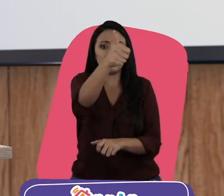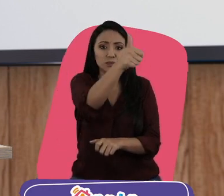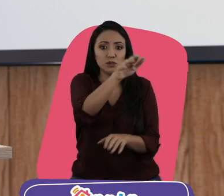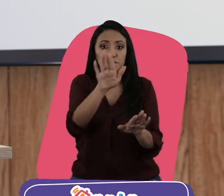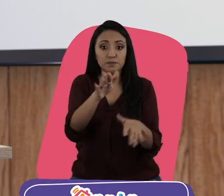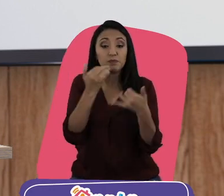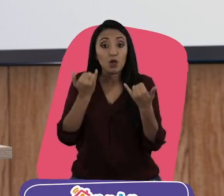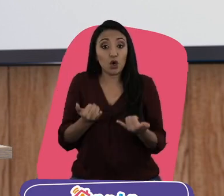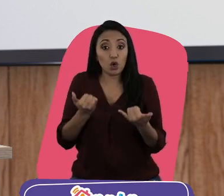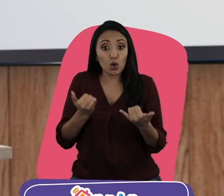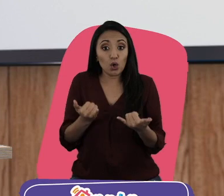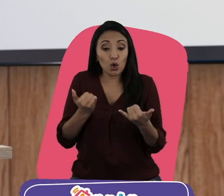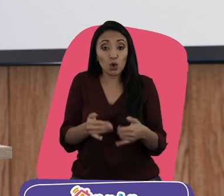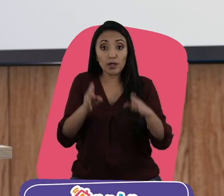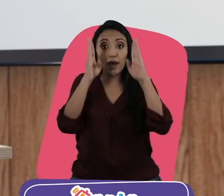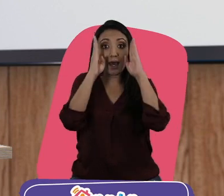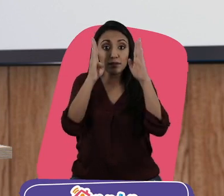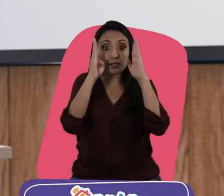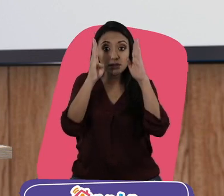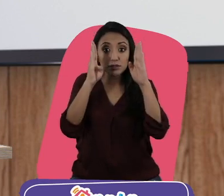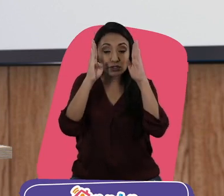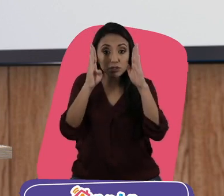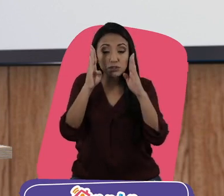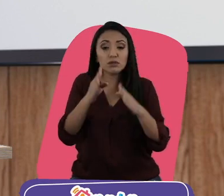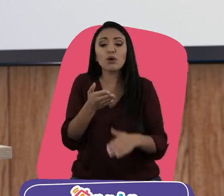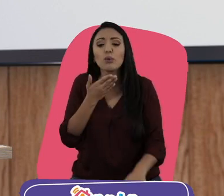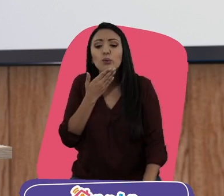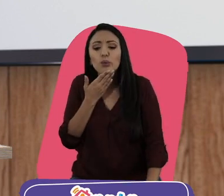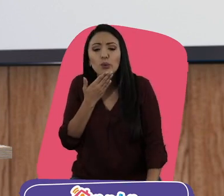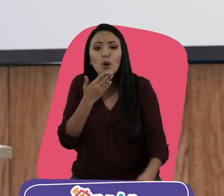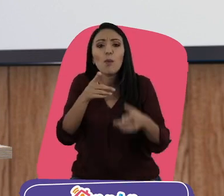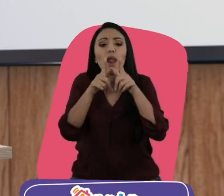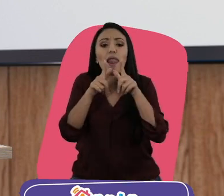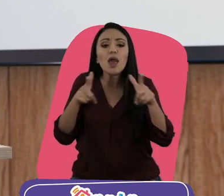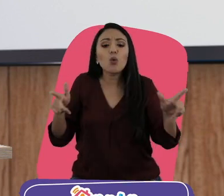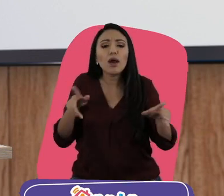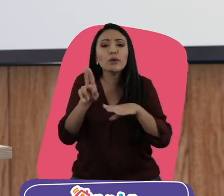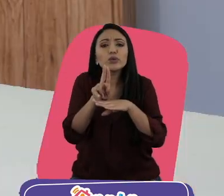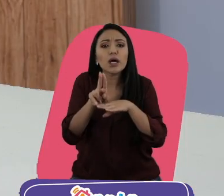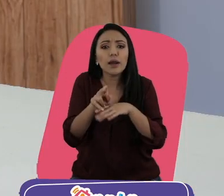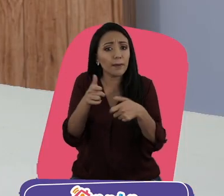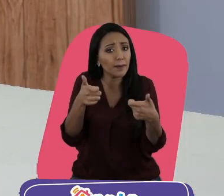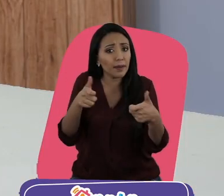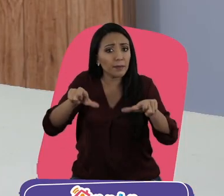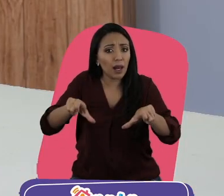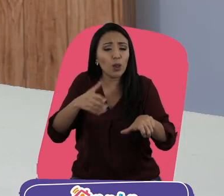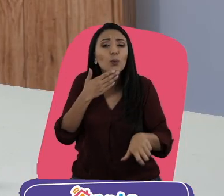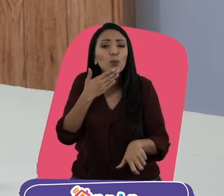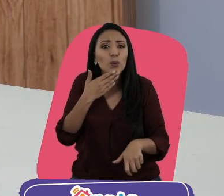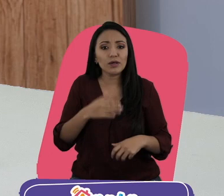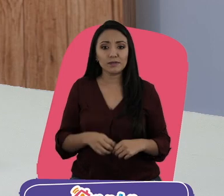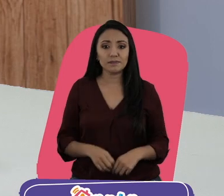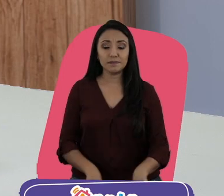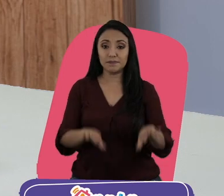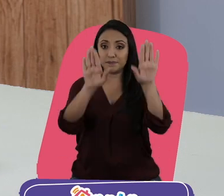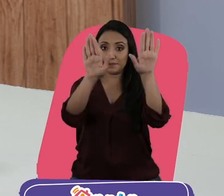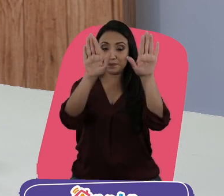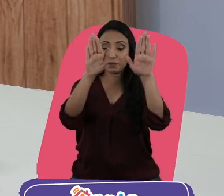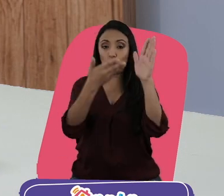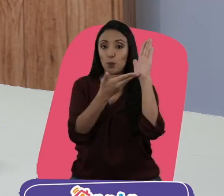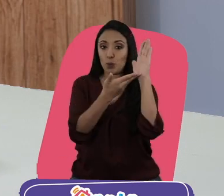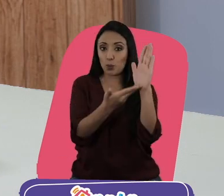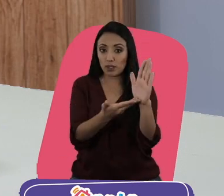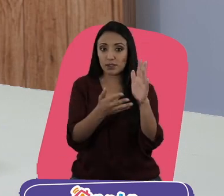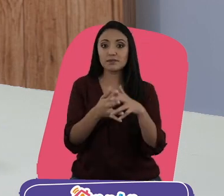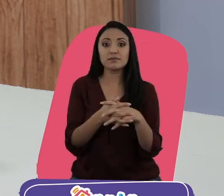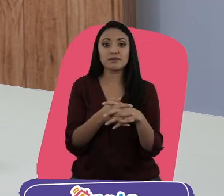de hoy vamos a dedicar a analizar cómo estamos utilizando nuestro lenguaje. Quiero proponerles,